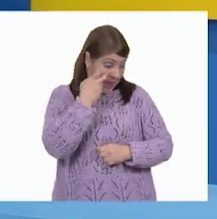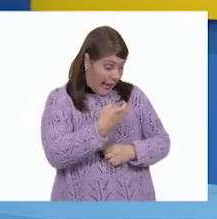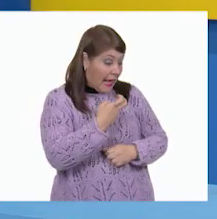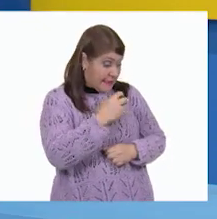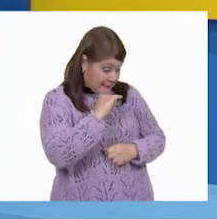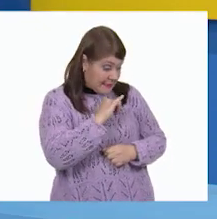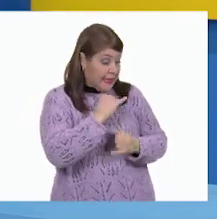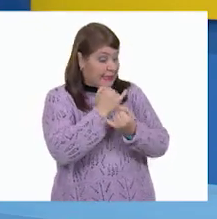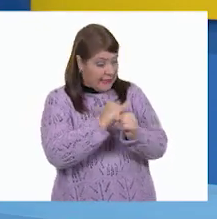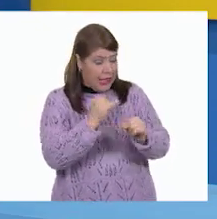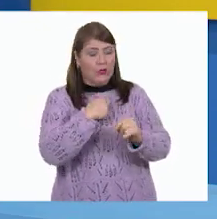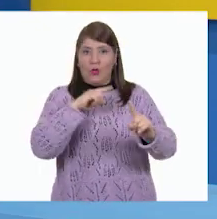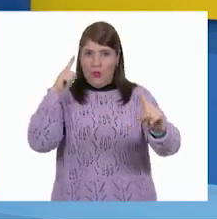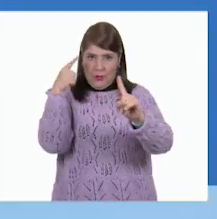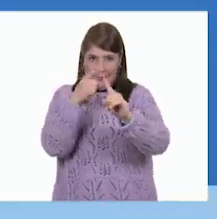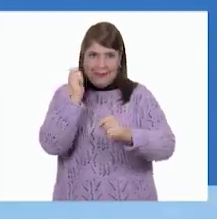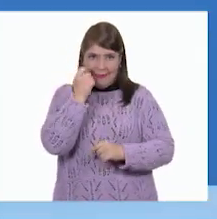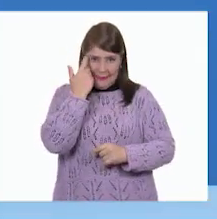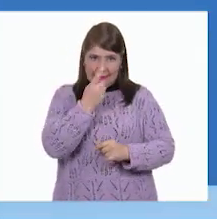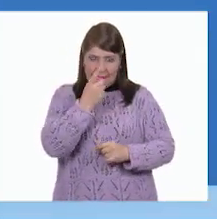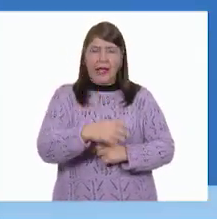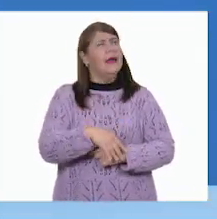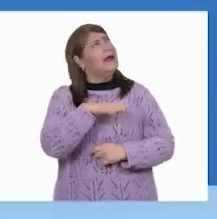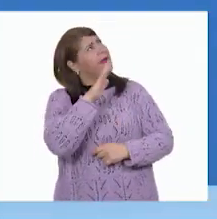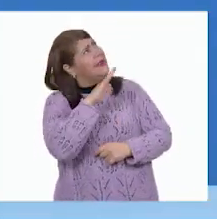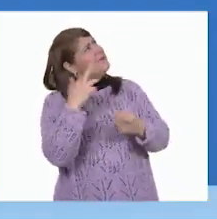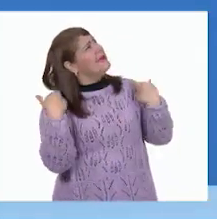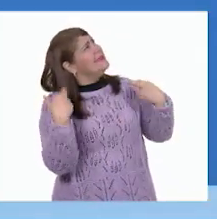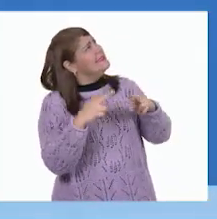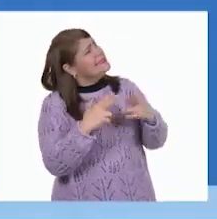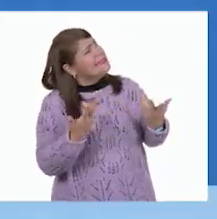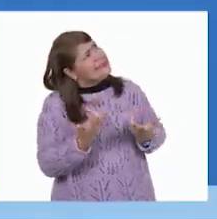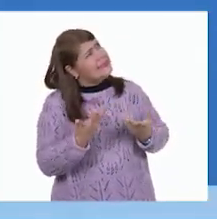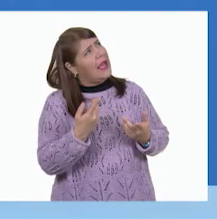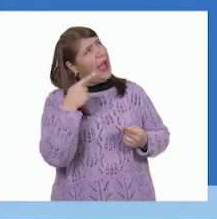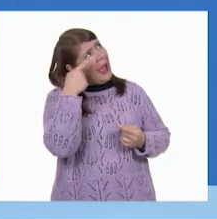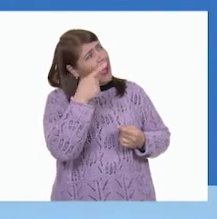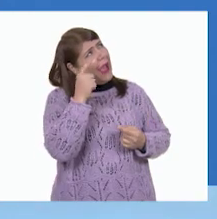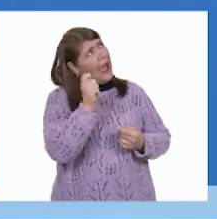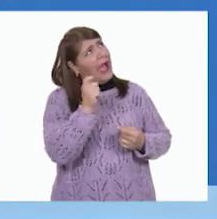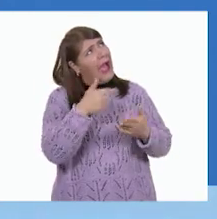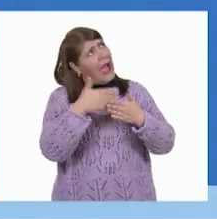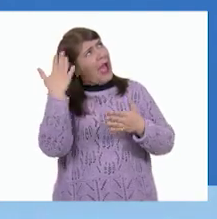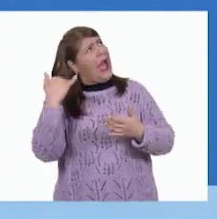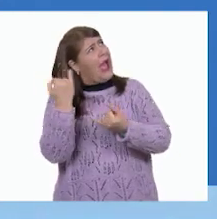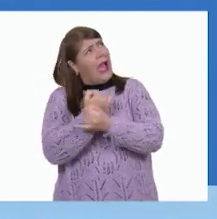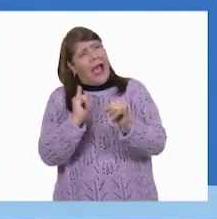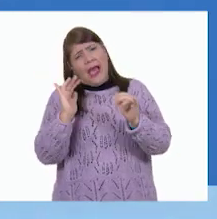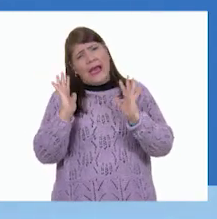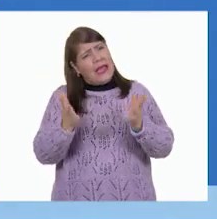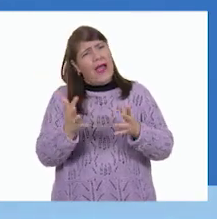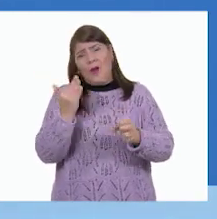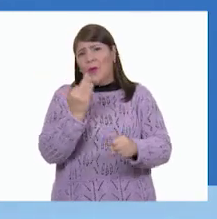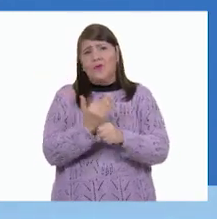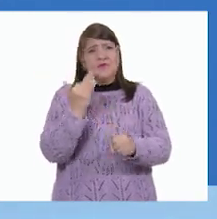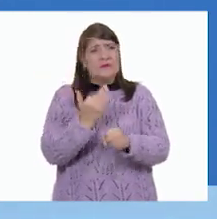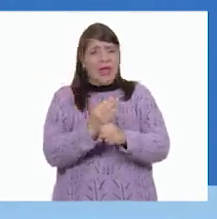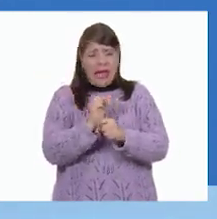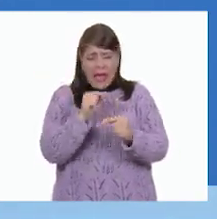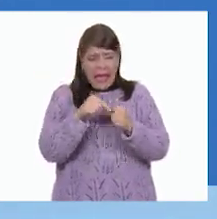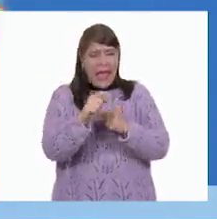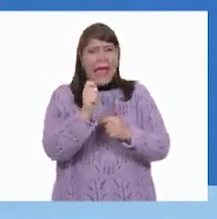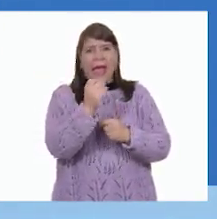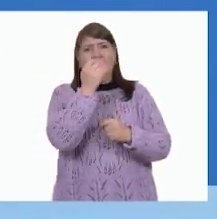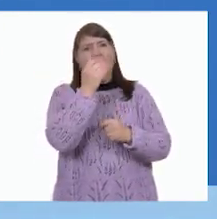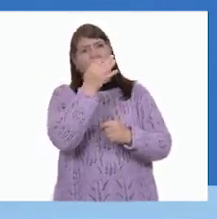a la independencia quería llegar. Maestra, pero esa ya la dejamos atrás. Ahorita ya casi vamos a llegar